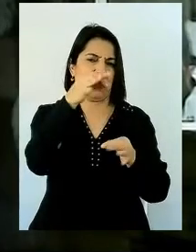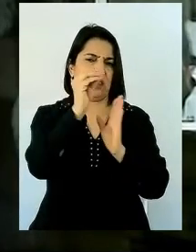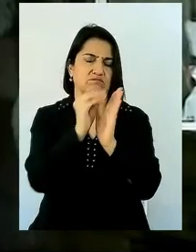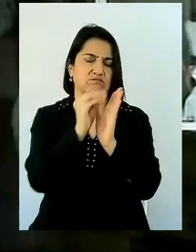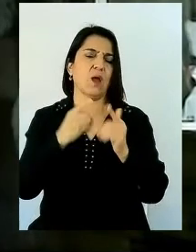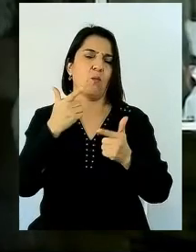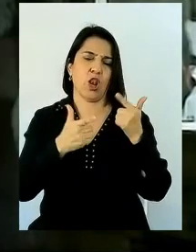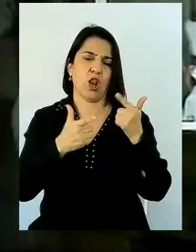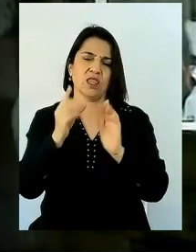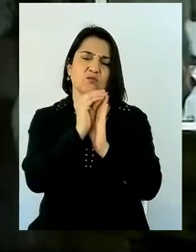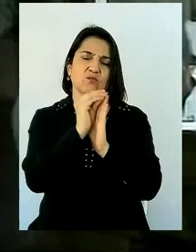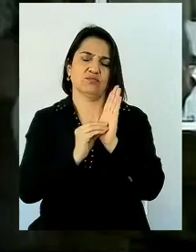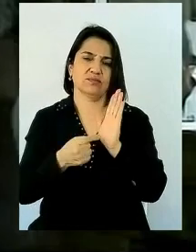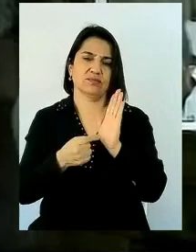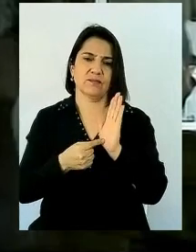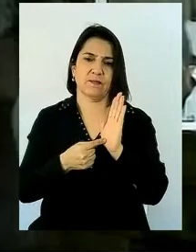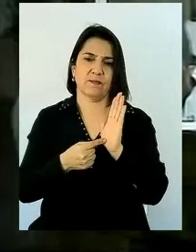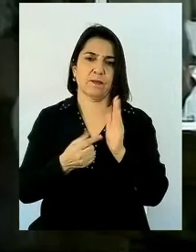Coyhaique,